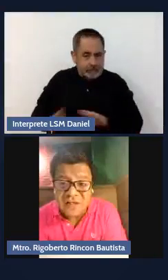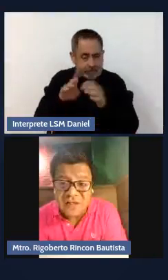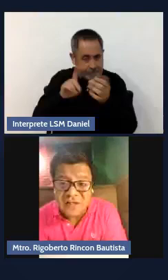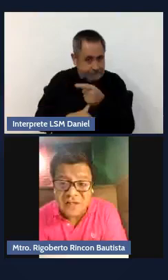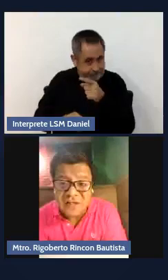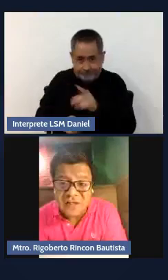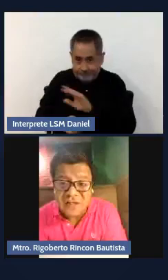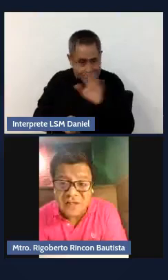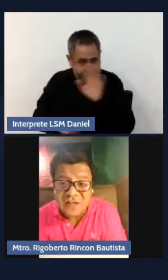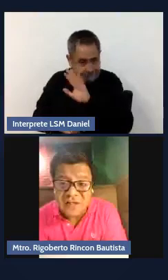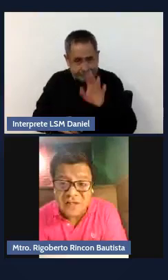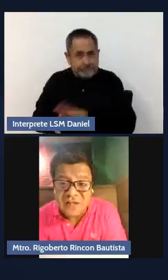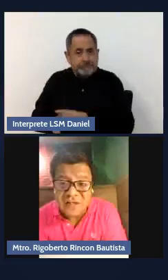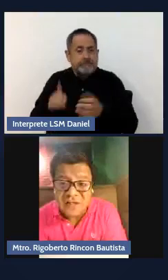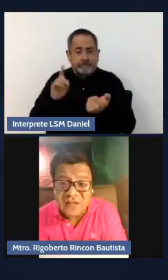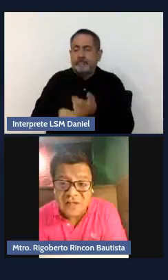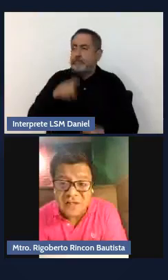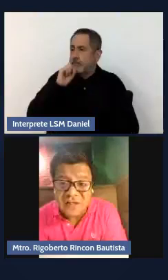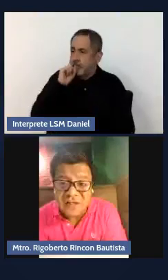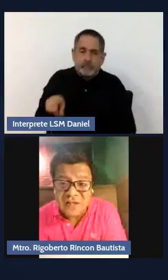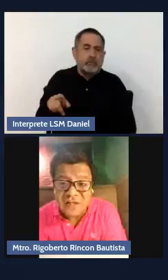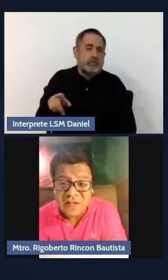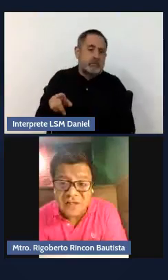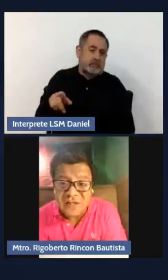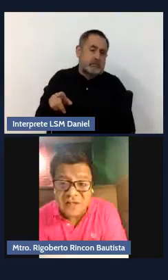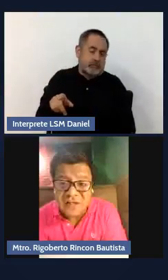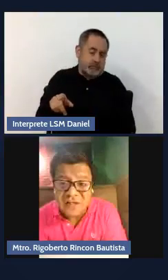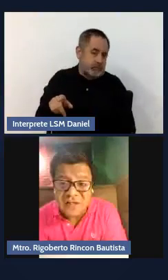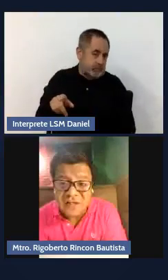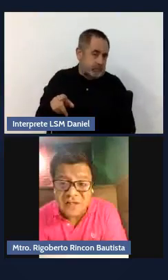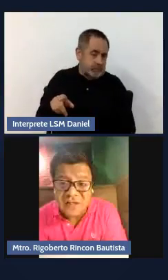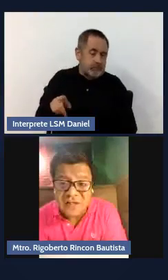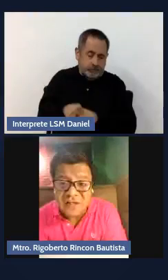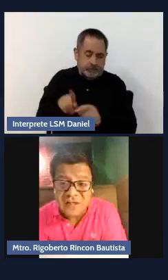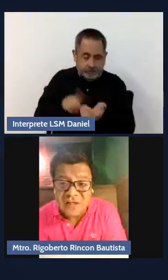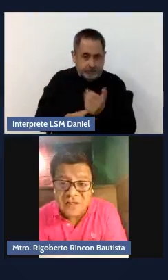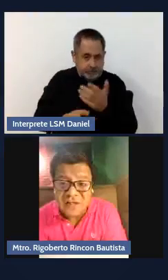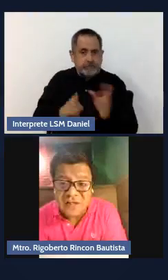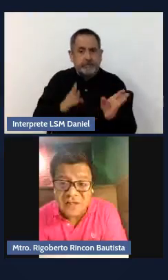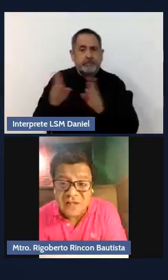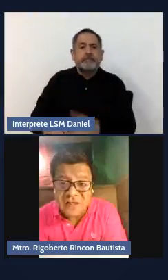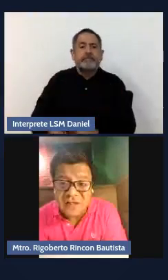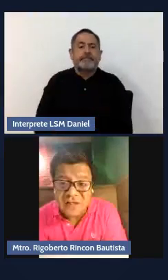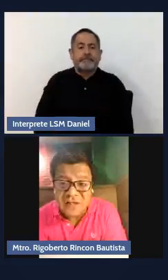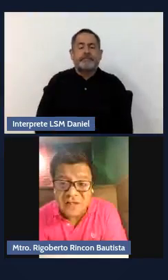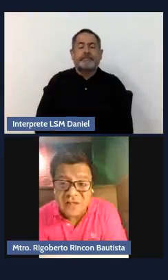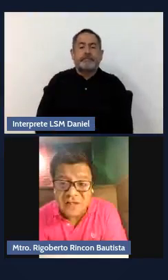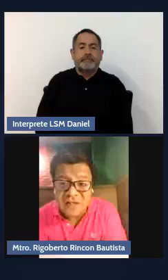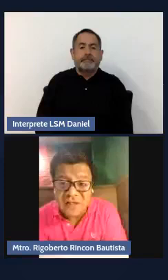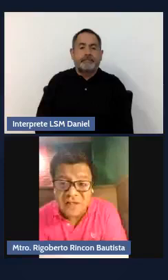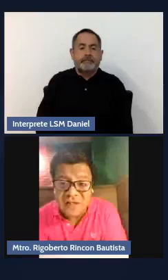pulmones, sino se queda completamente en todo nuestro cuerpo. Siguiente.